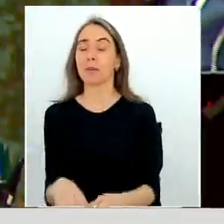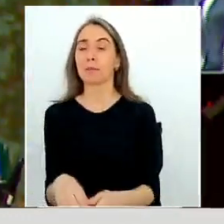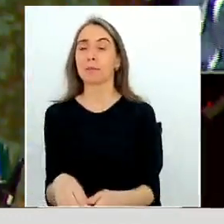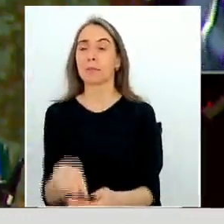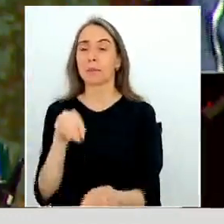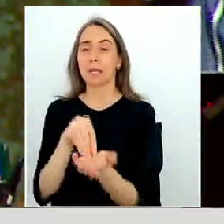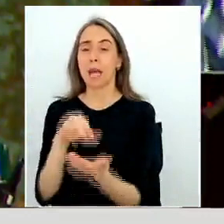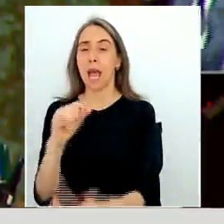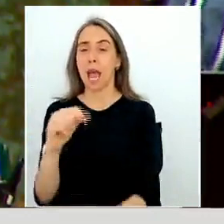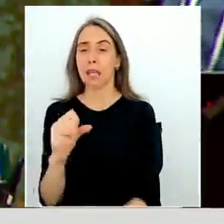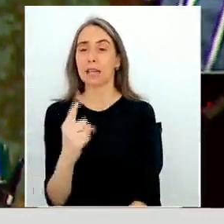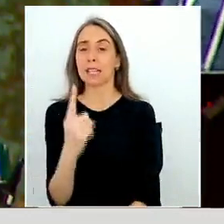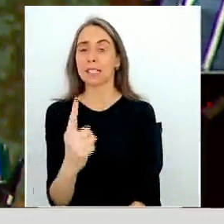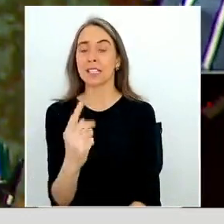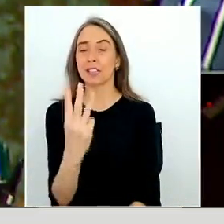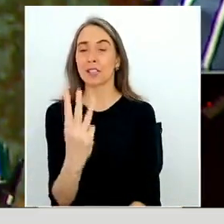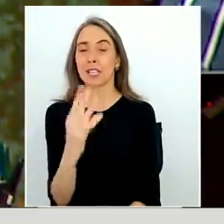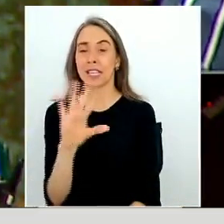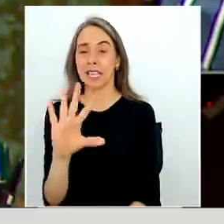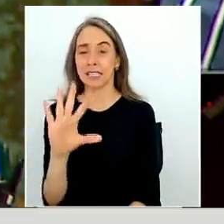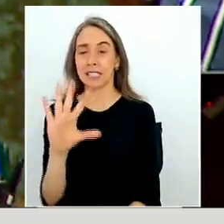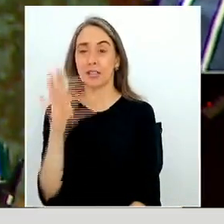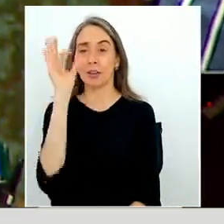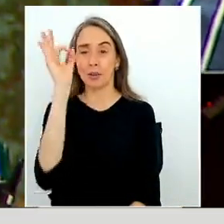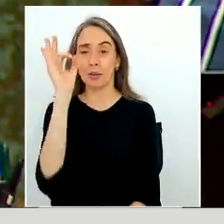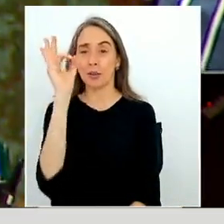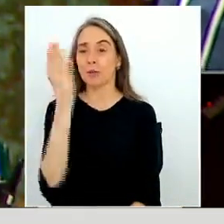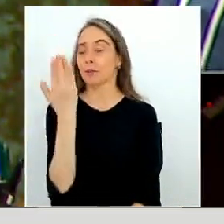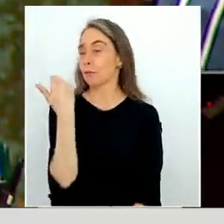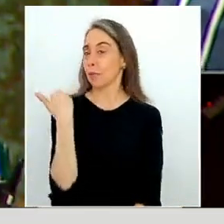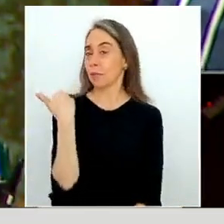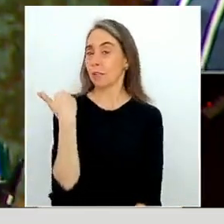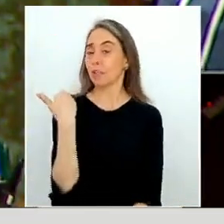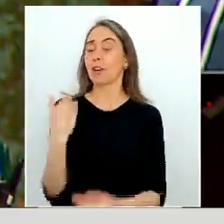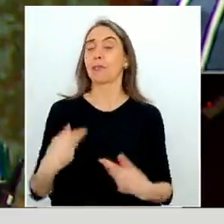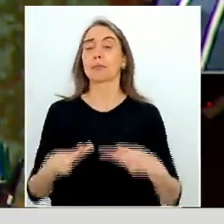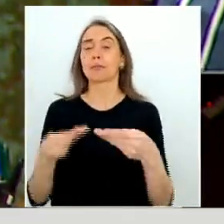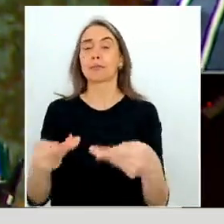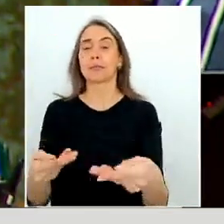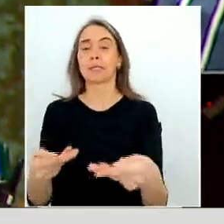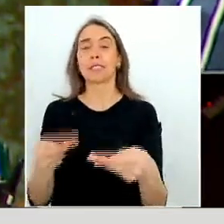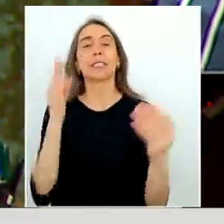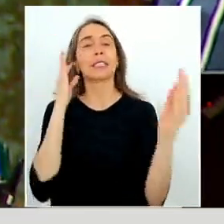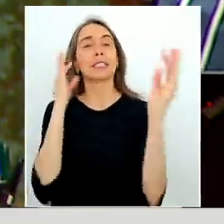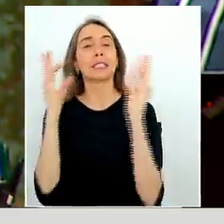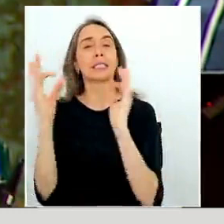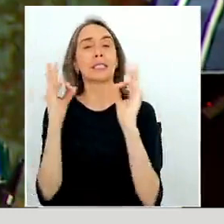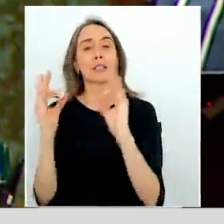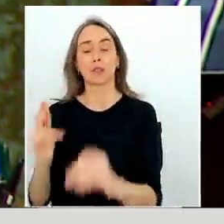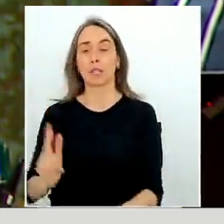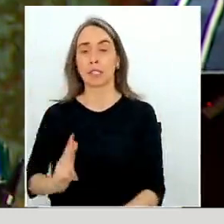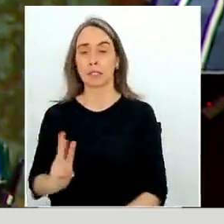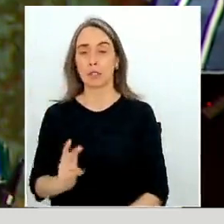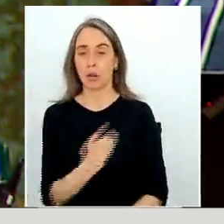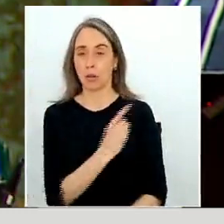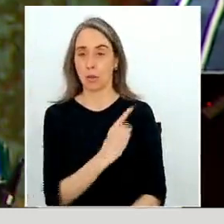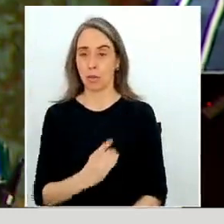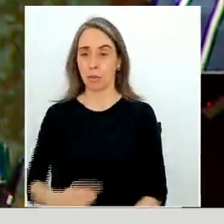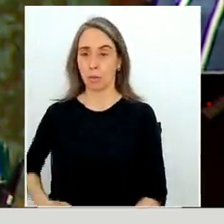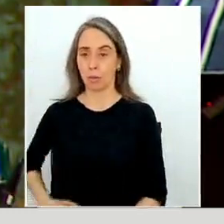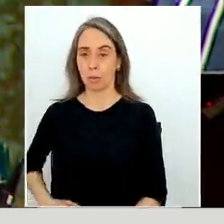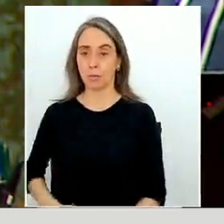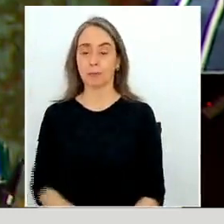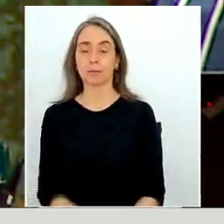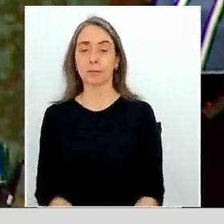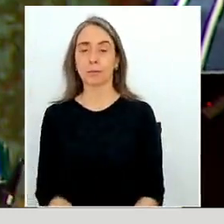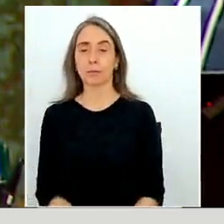sesión 135 de la legislatura anterior se queda a disposición de las señoras y señores diputados el señor